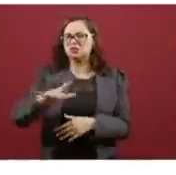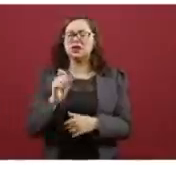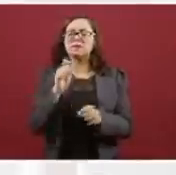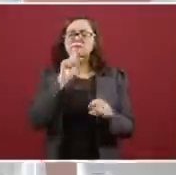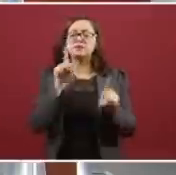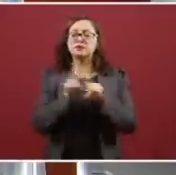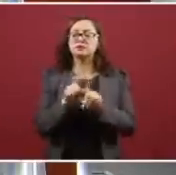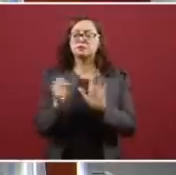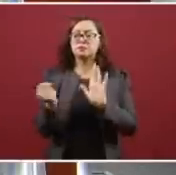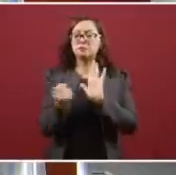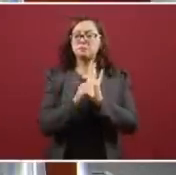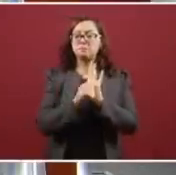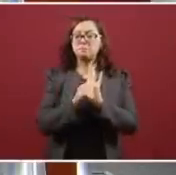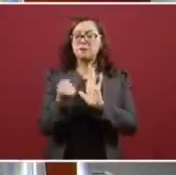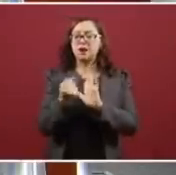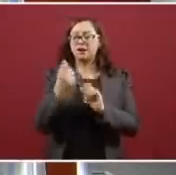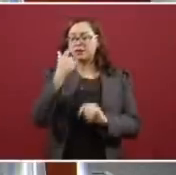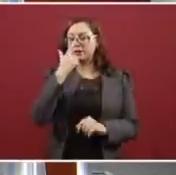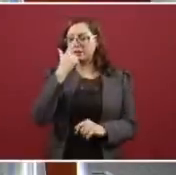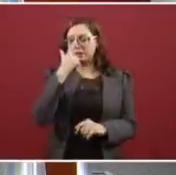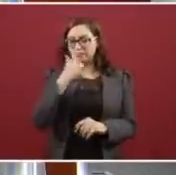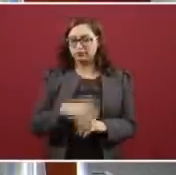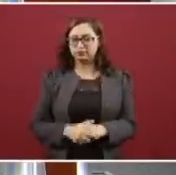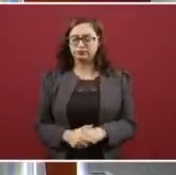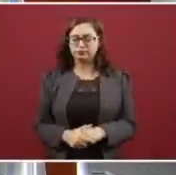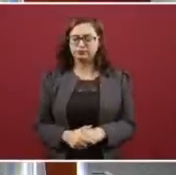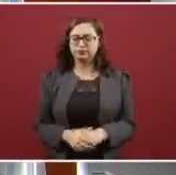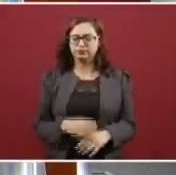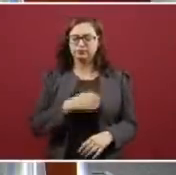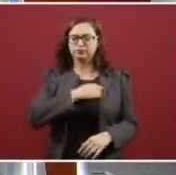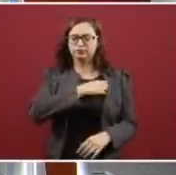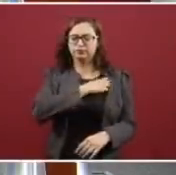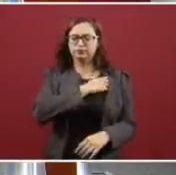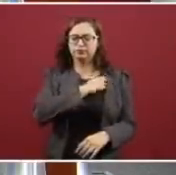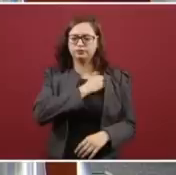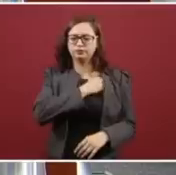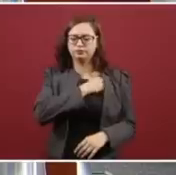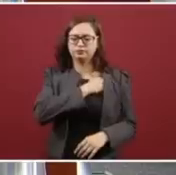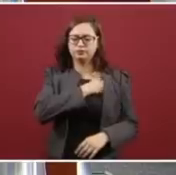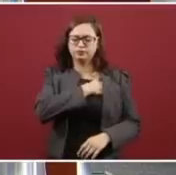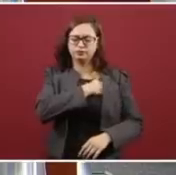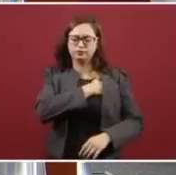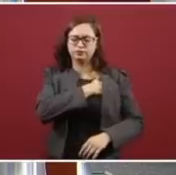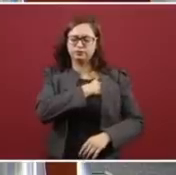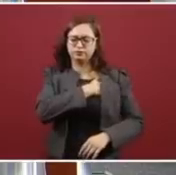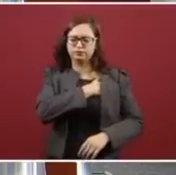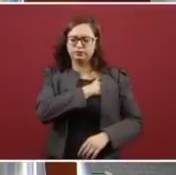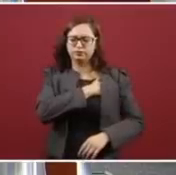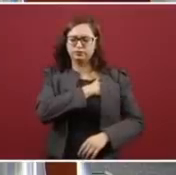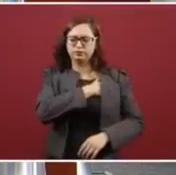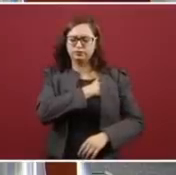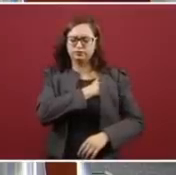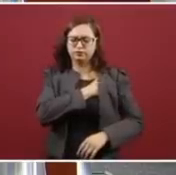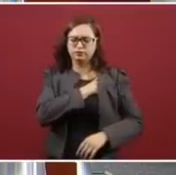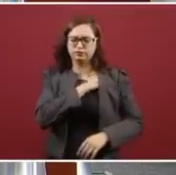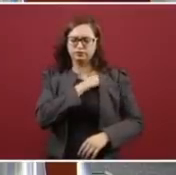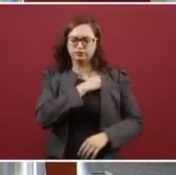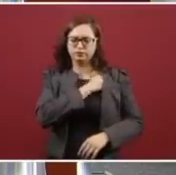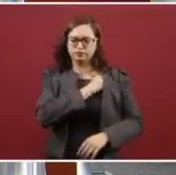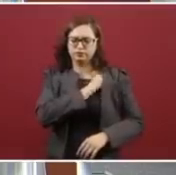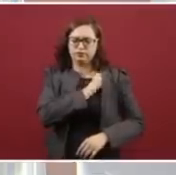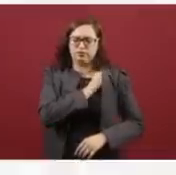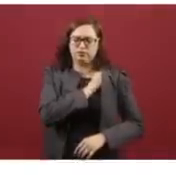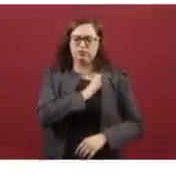marcas las marcas son promedios en la siguiente esto es lo que es la gasolina magna